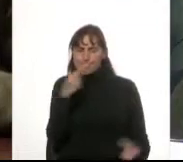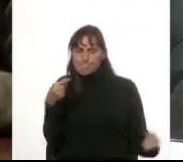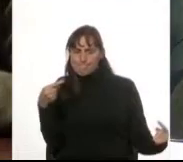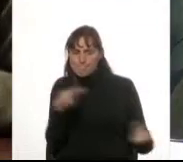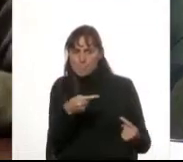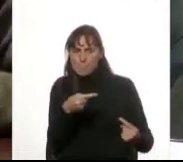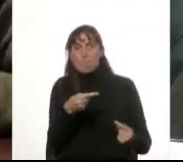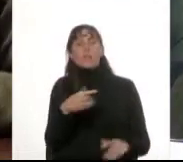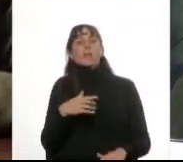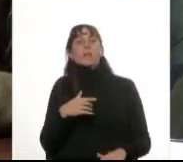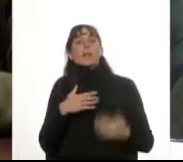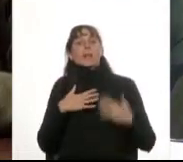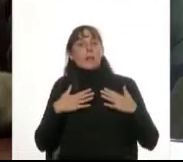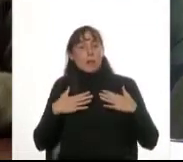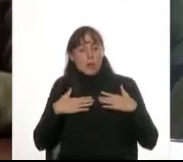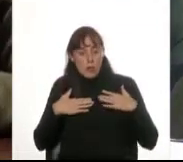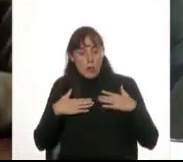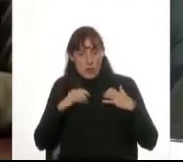Digo esto